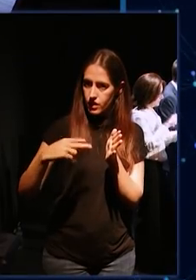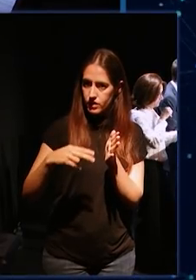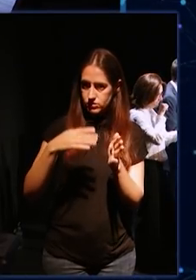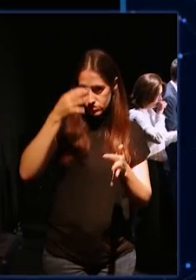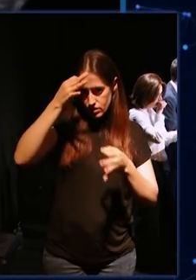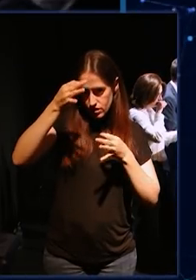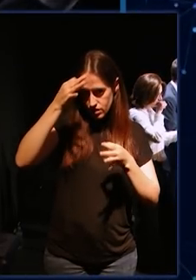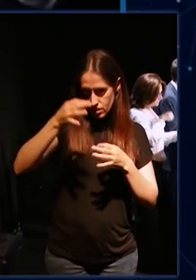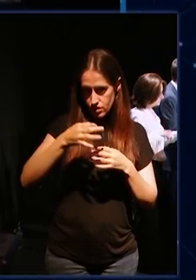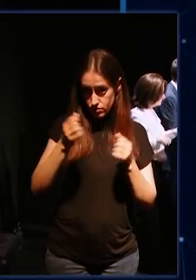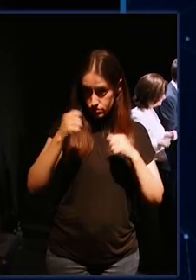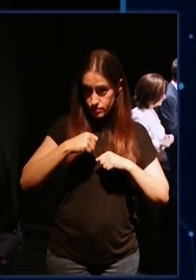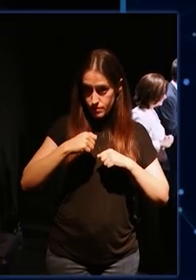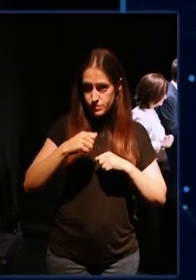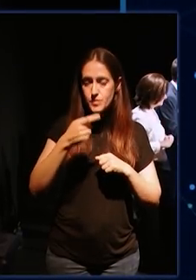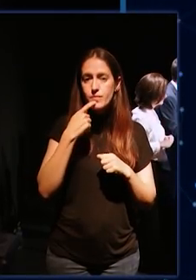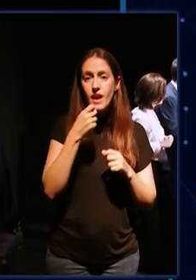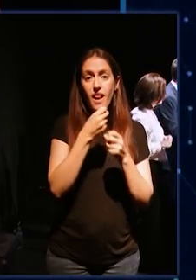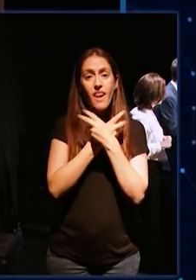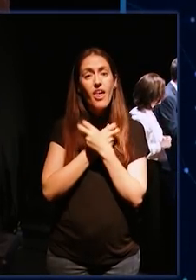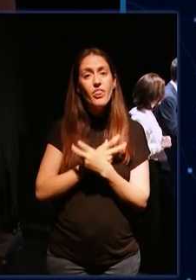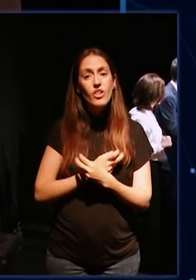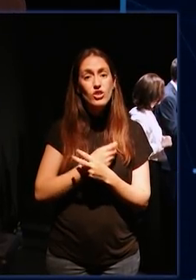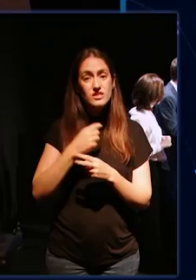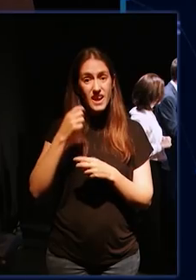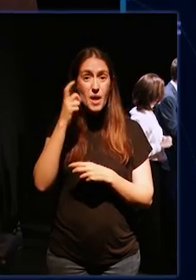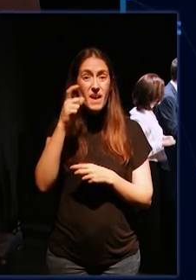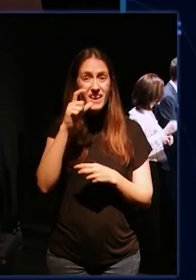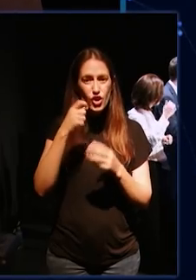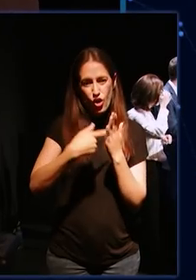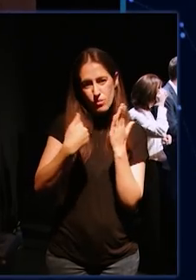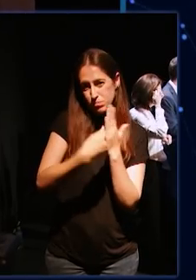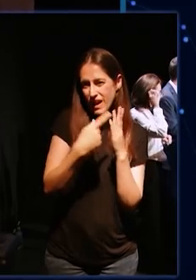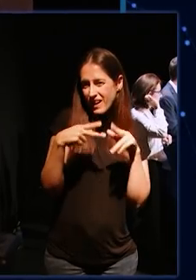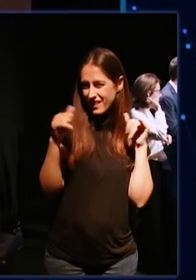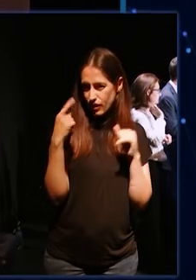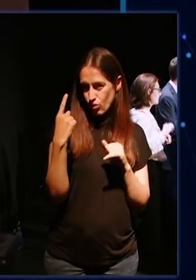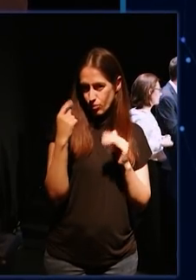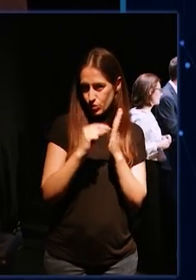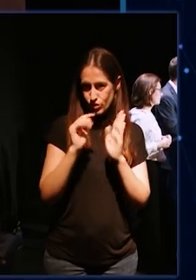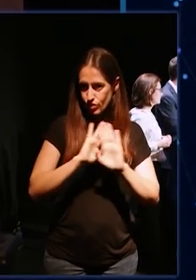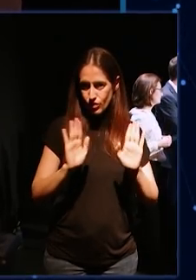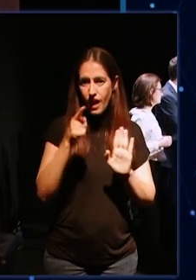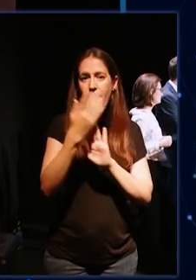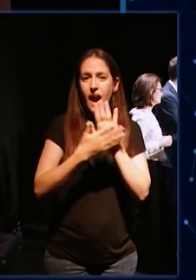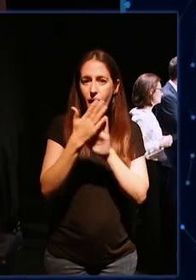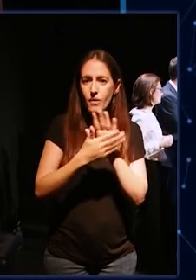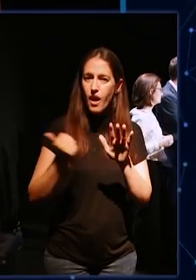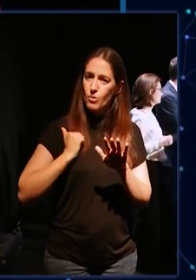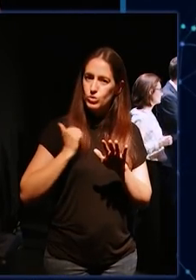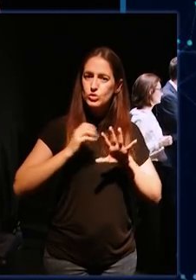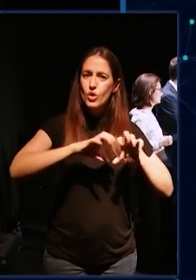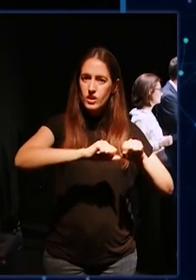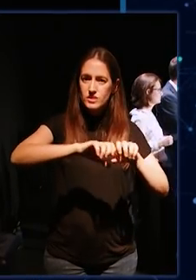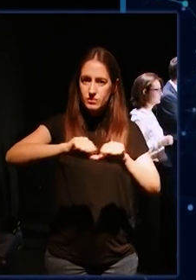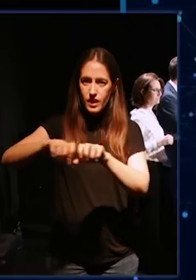con detenimiento. Y verá que de los lazos amarillos no hay ni una sola mención. Sí que habla mucho del abuso del espacio público,